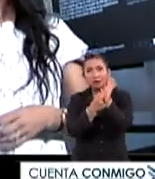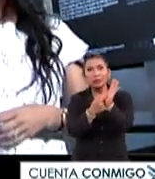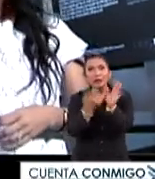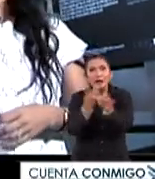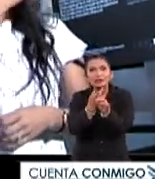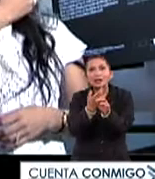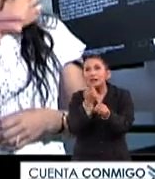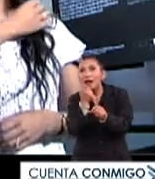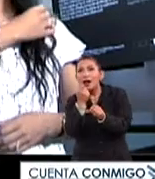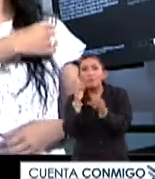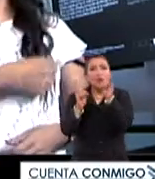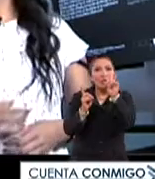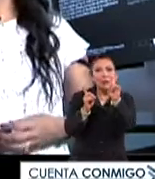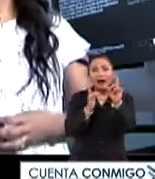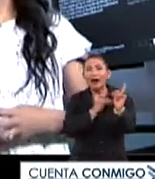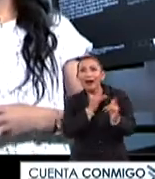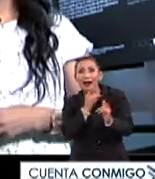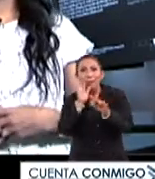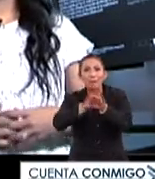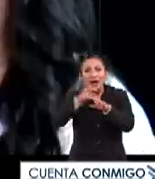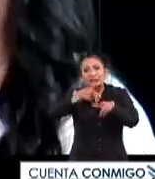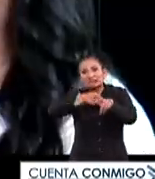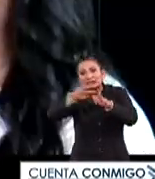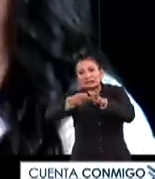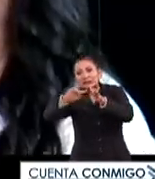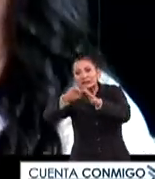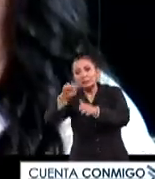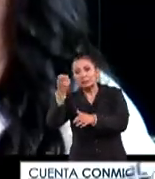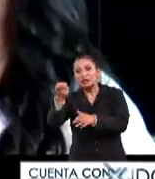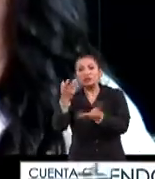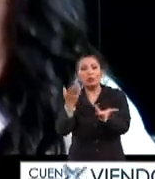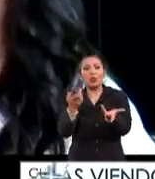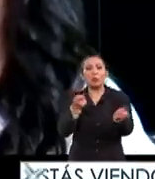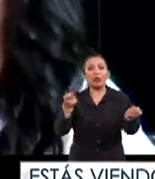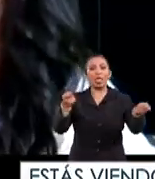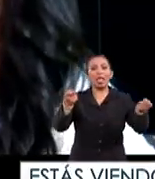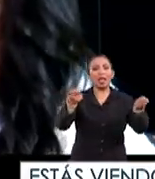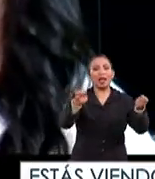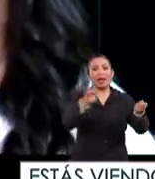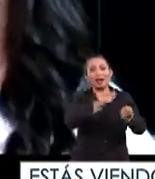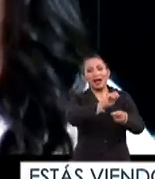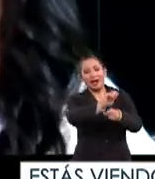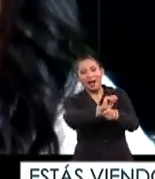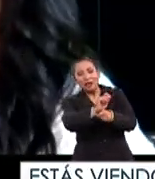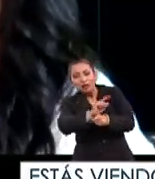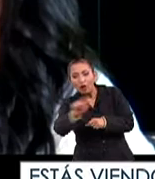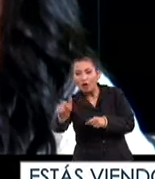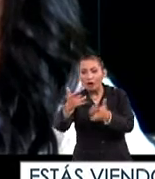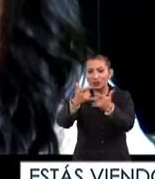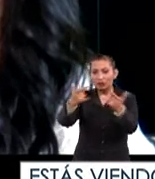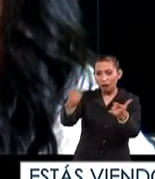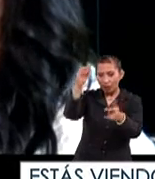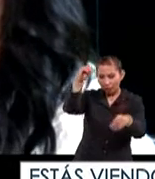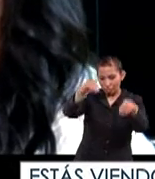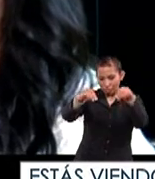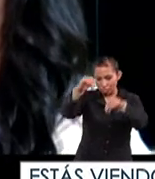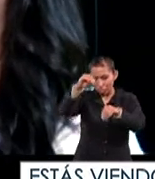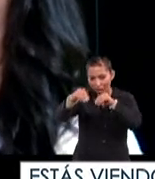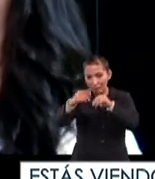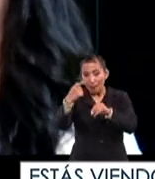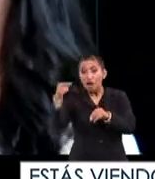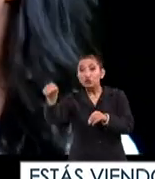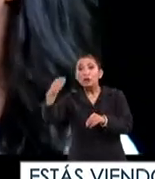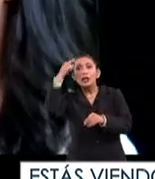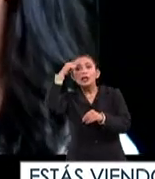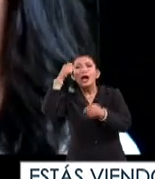al límite para seguir viendo la película. Exacto, este manejo que hacía de los actores, de sus historias, como para representar no lo